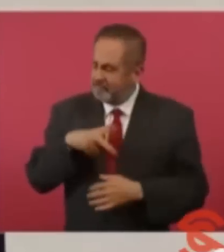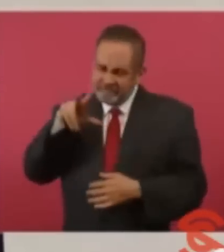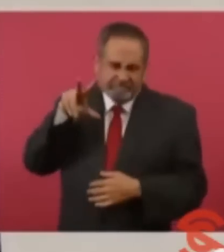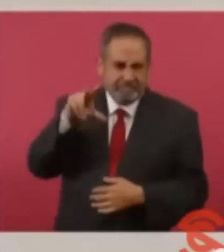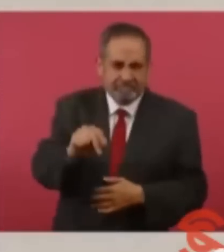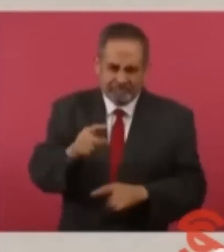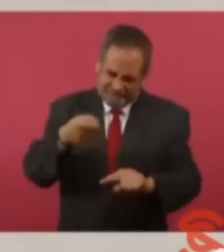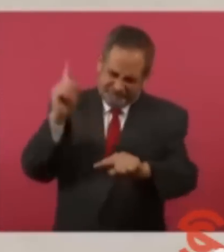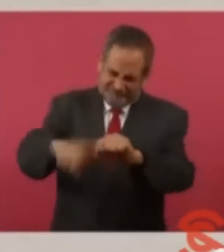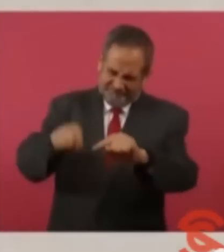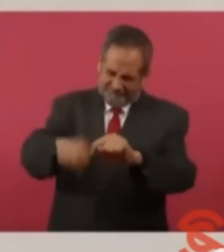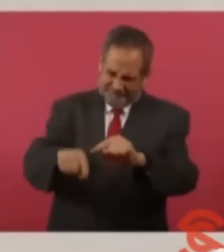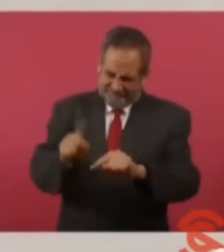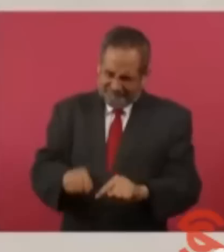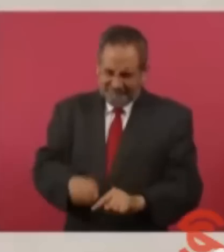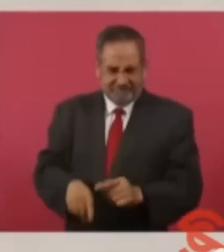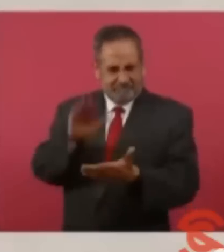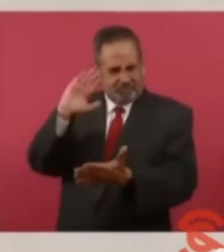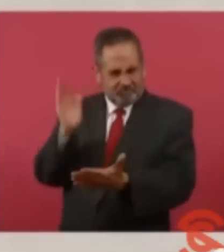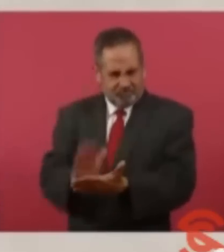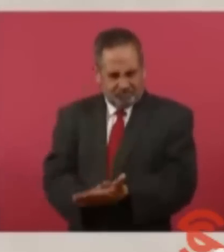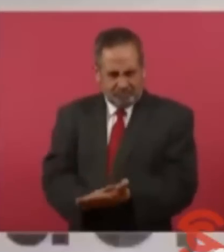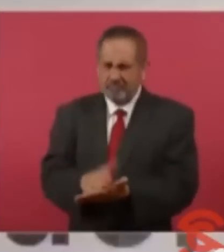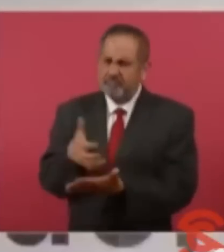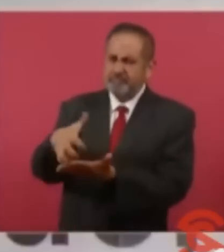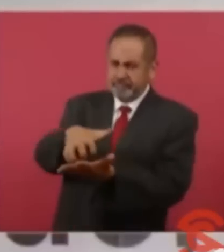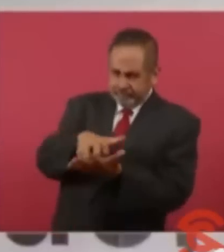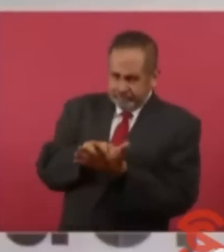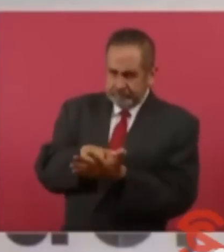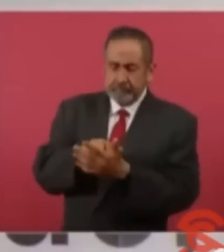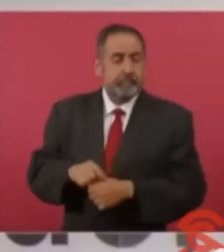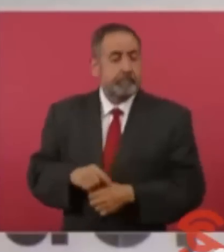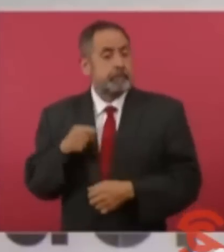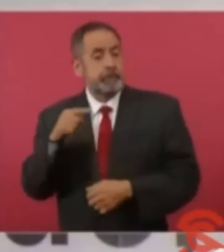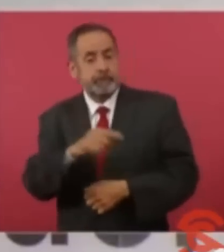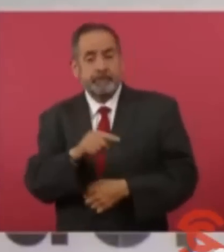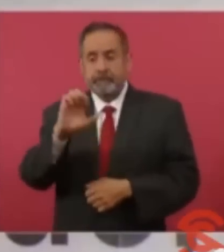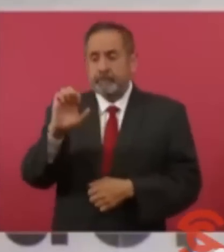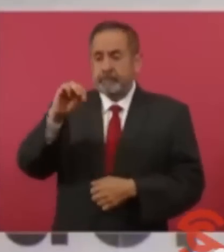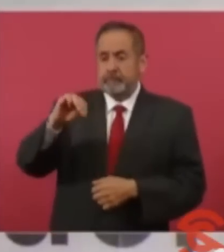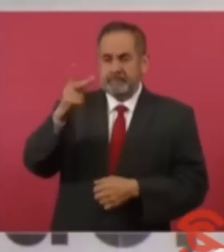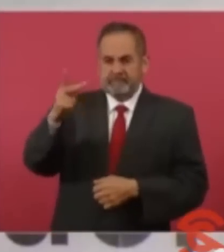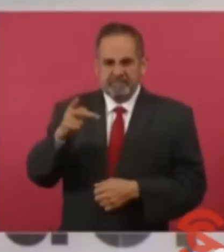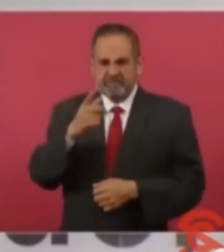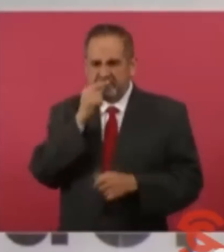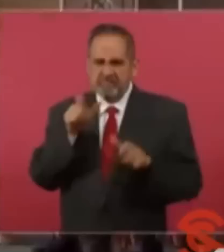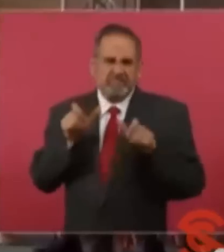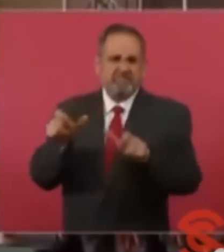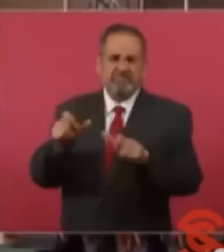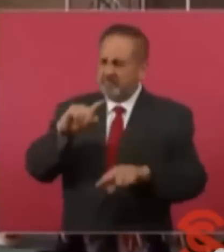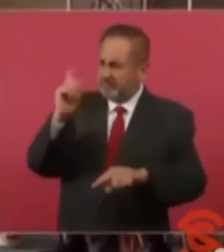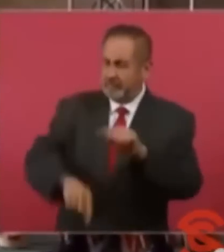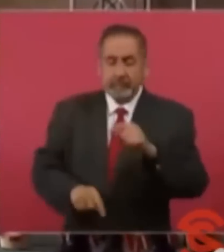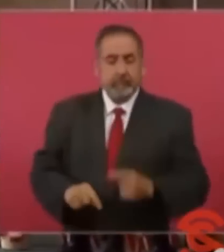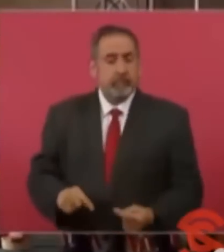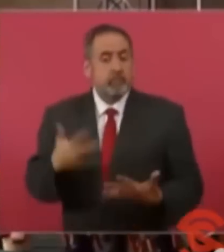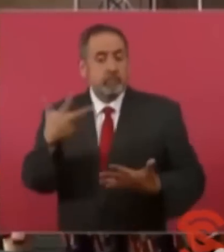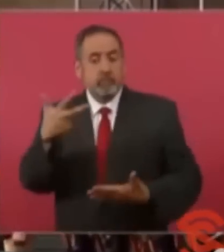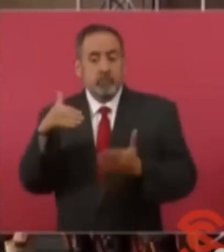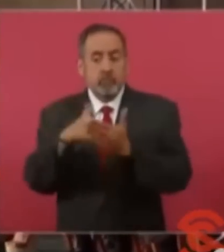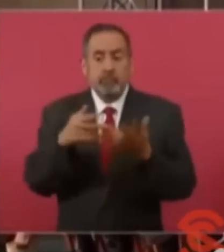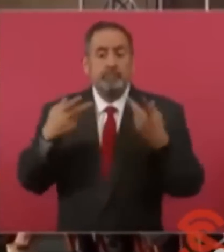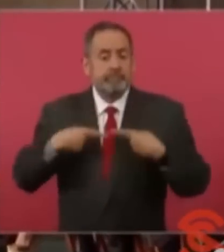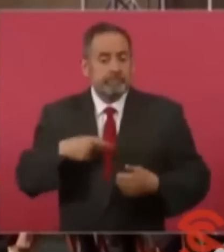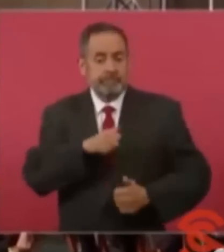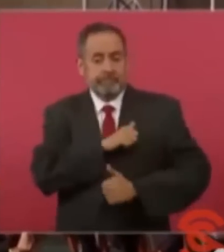Ya desapareció el Estado Mayor Presidencial. Los 8,000 elementos del Ejército